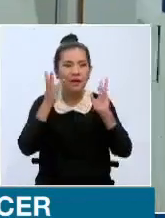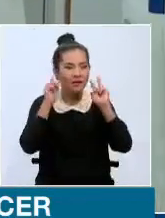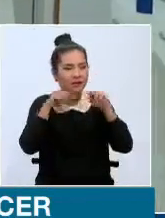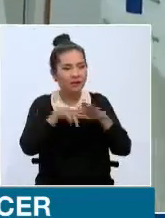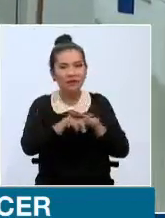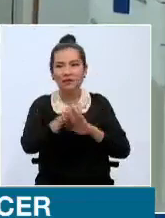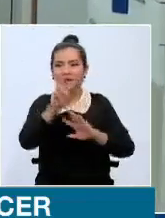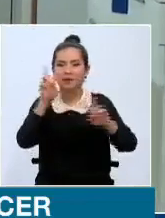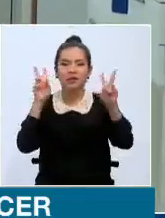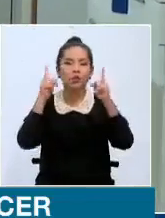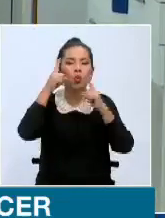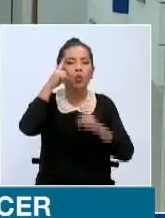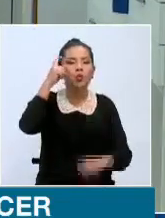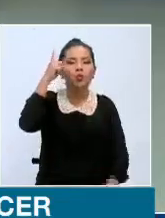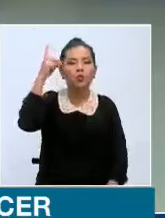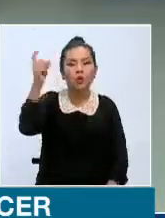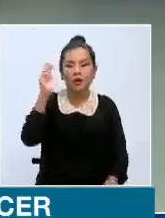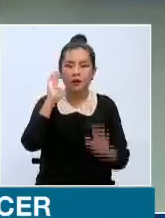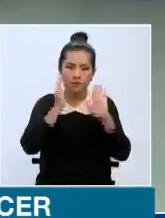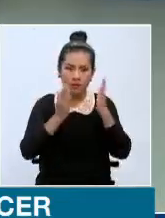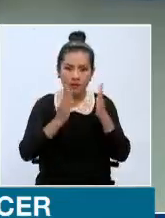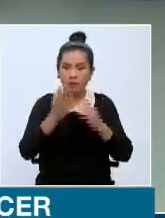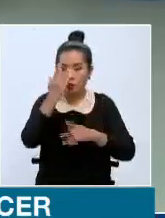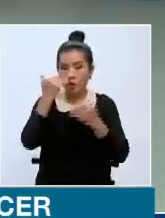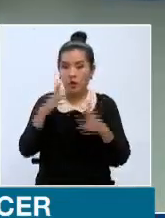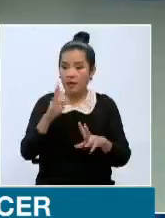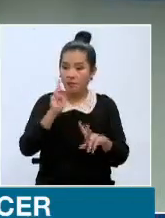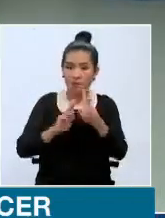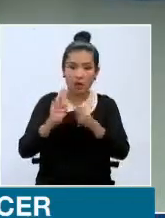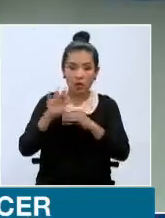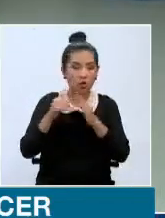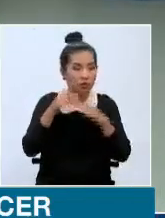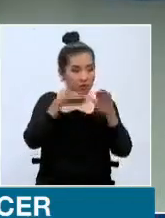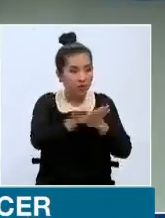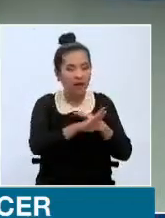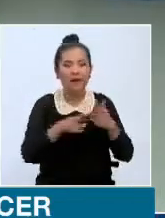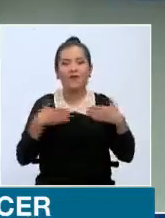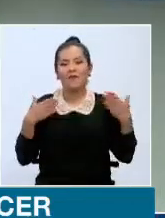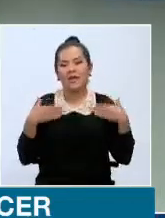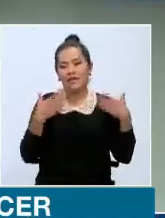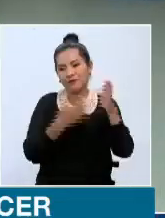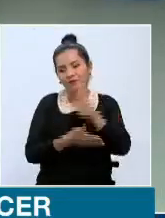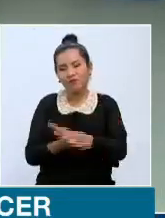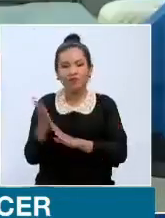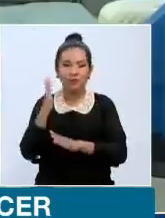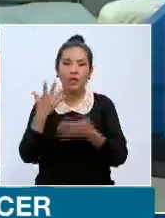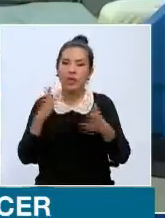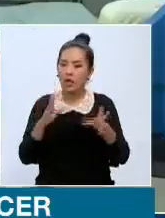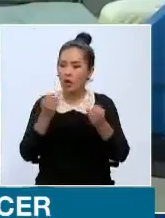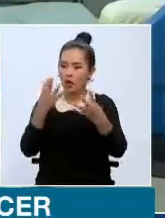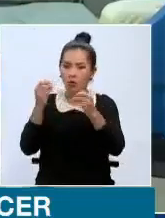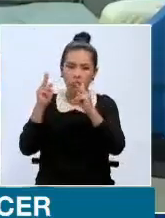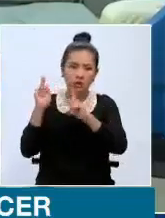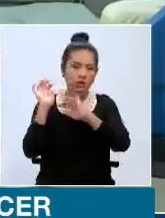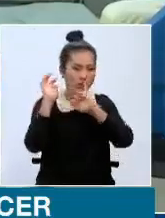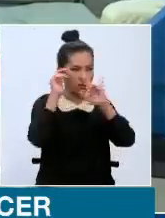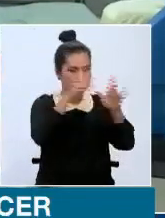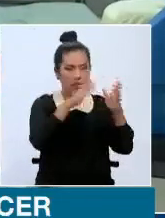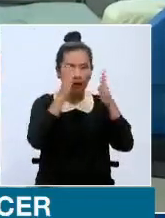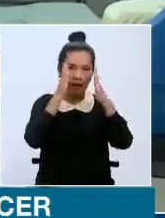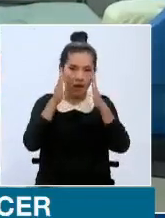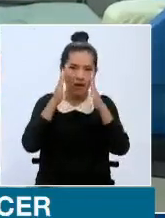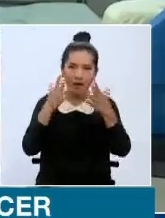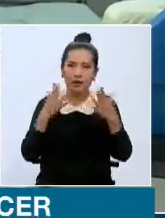¿no? Porque muchos pacientes salen realmente contentos, muchos pacientes han sido atendidas también de